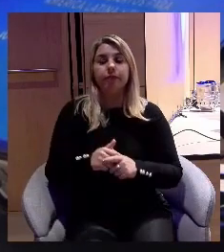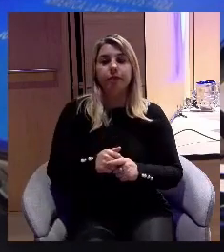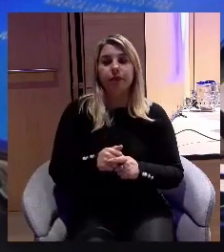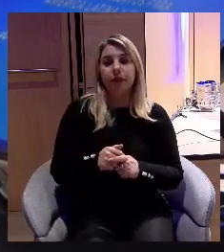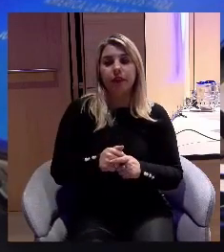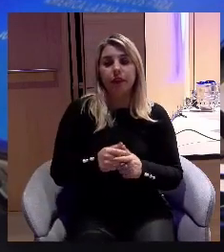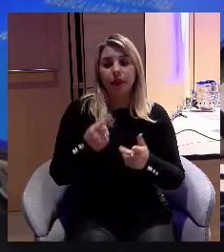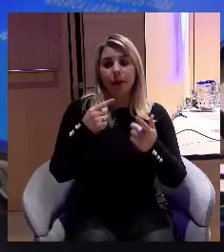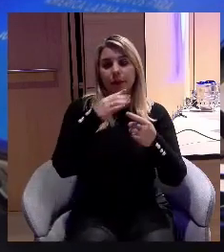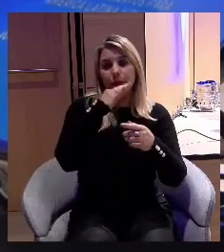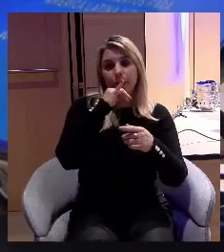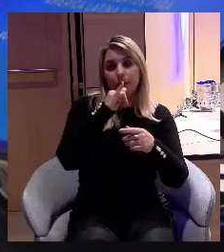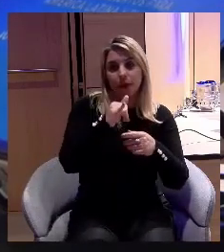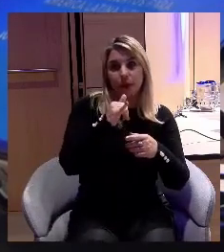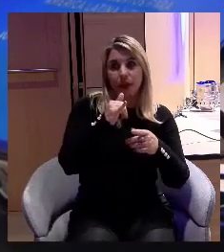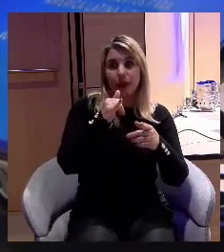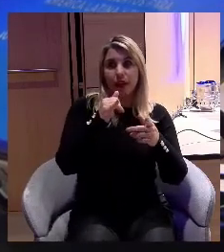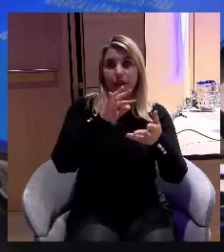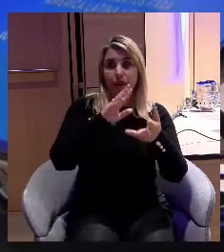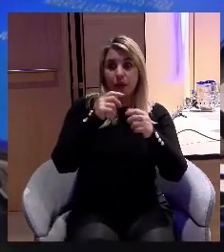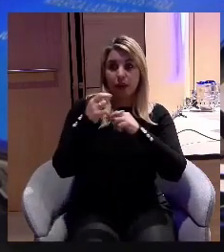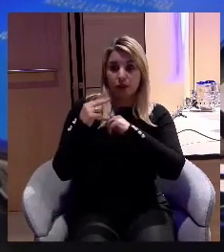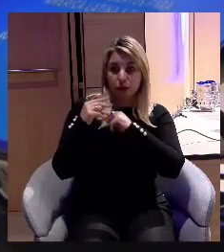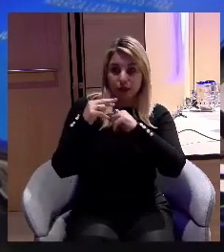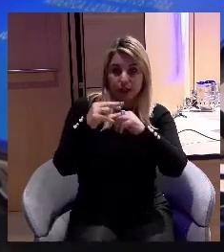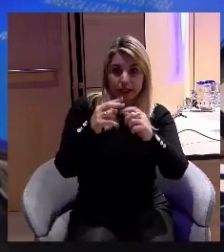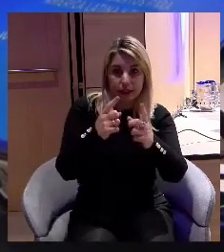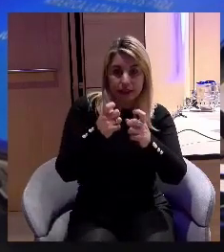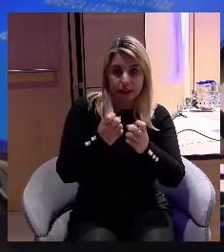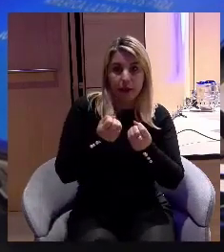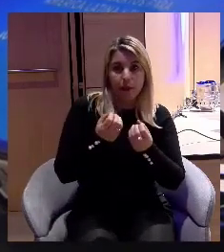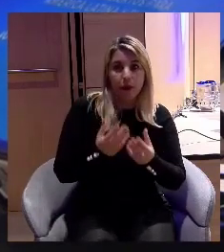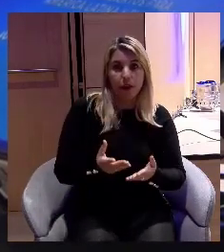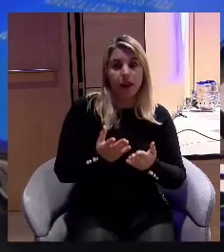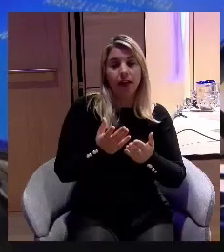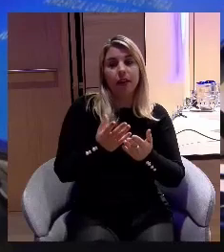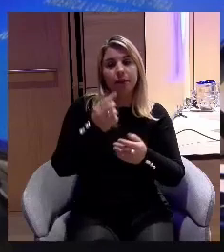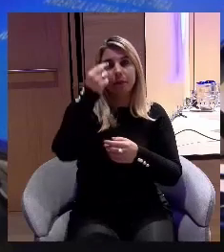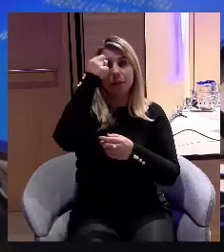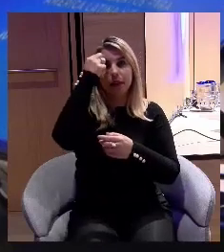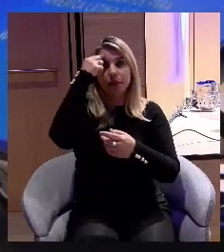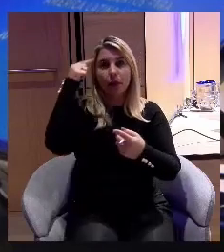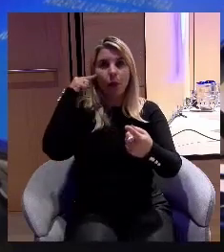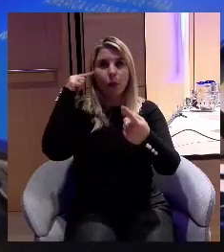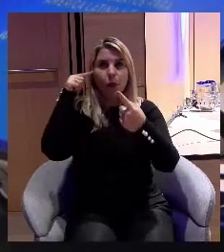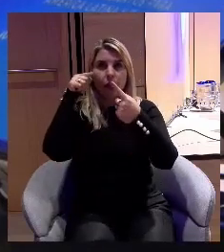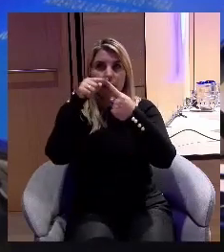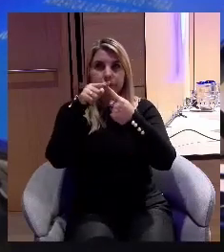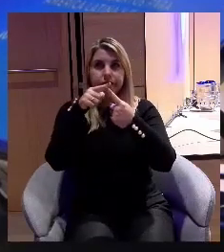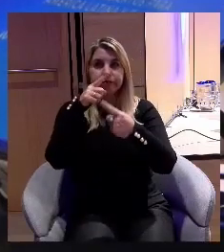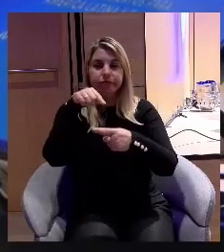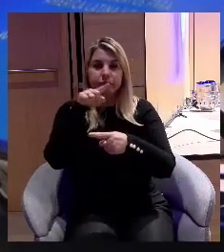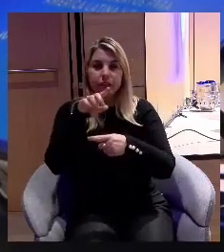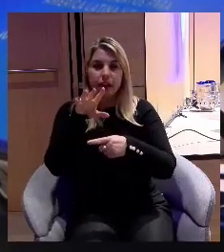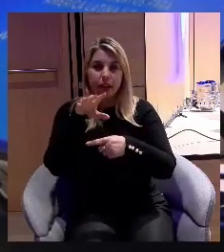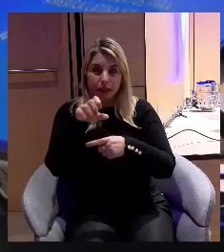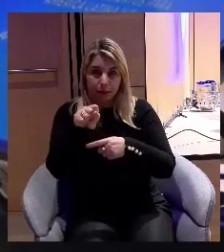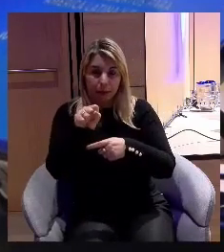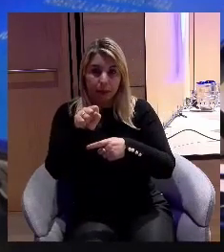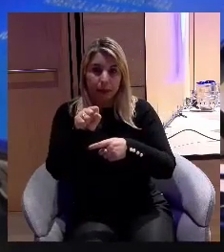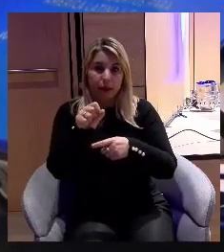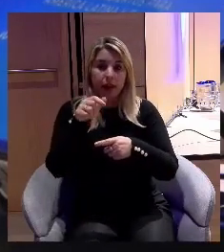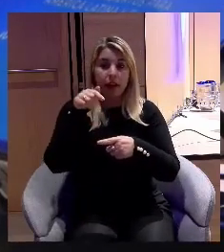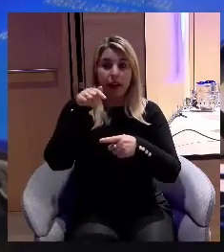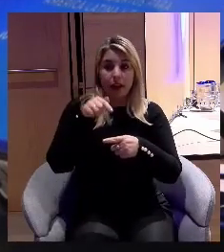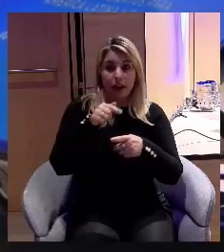jaque la cuestión de por qué lo queremos hacer sostenible y primero pensar en el objetivo que tenemos para cada instancia y a partir